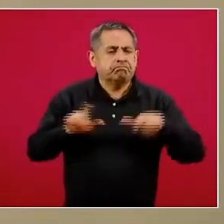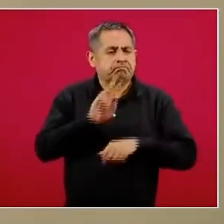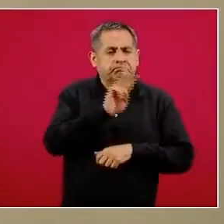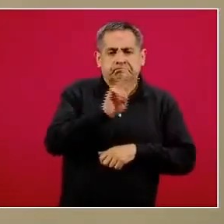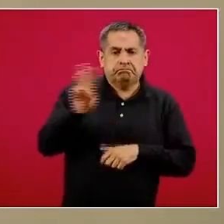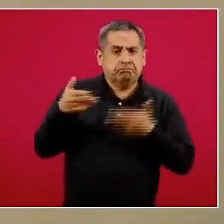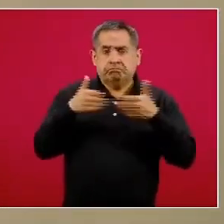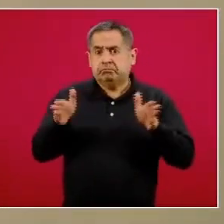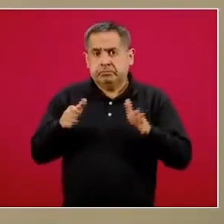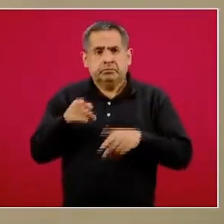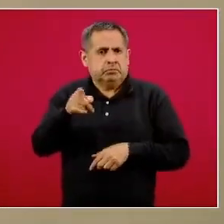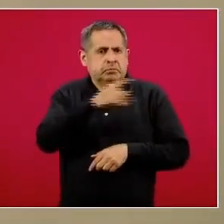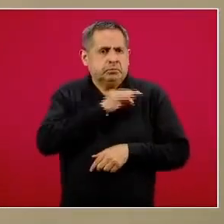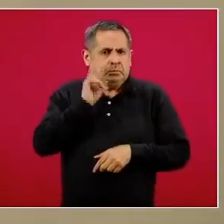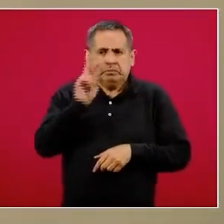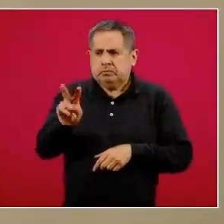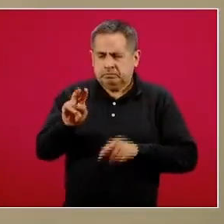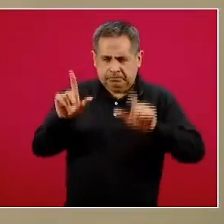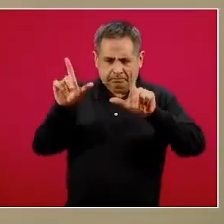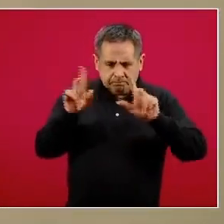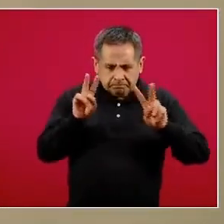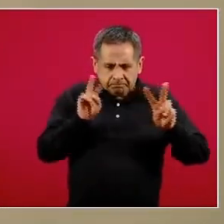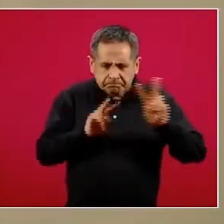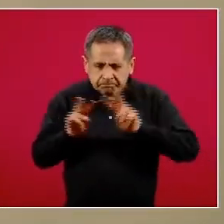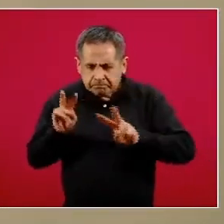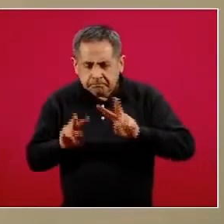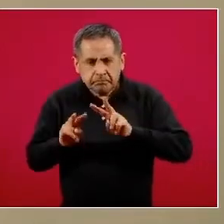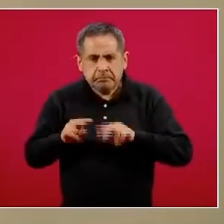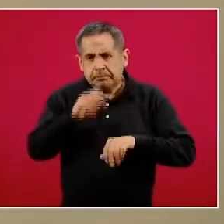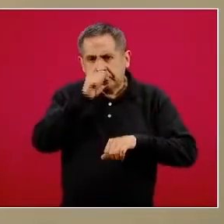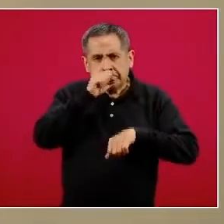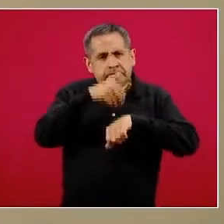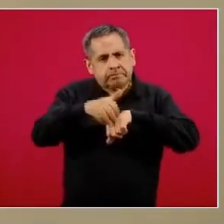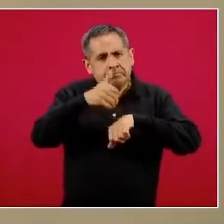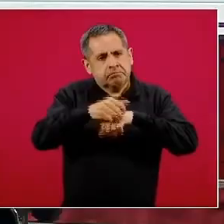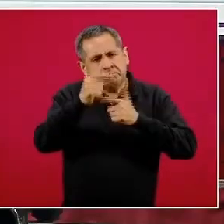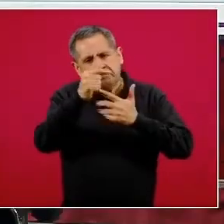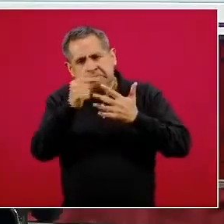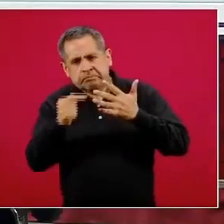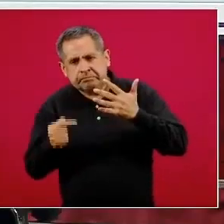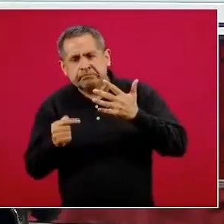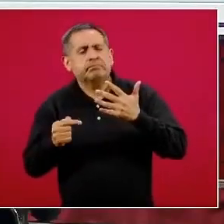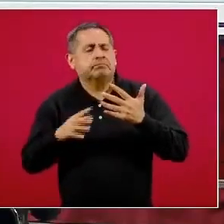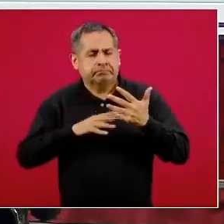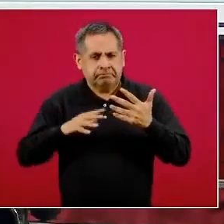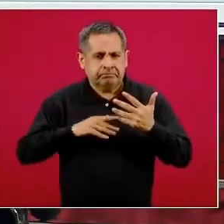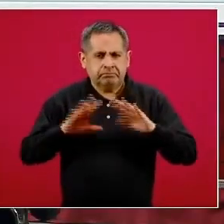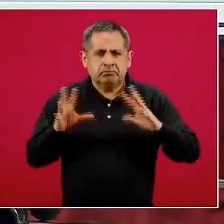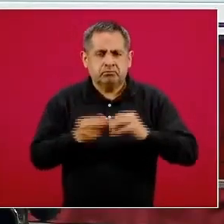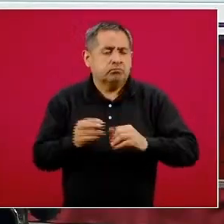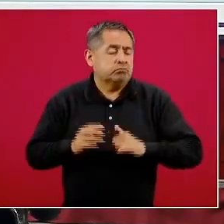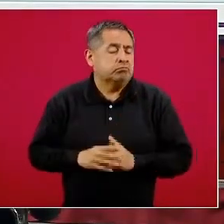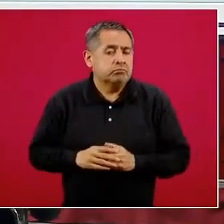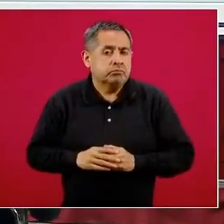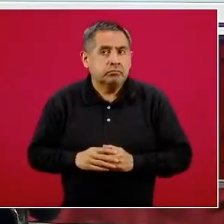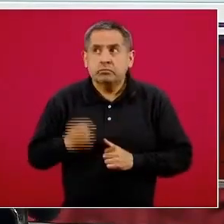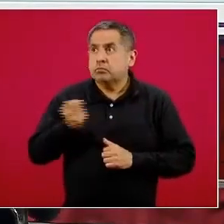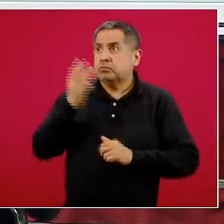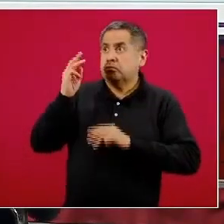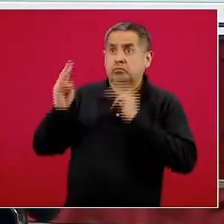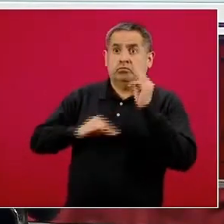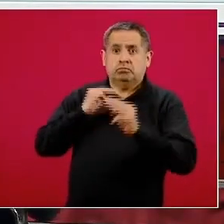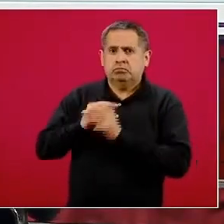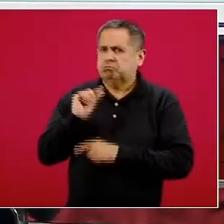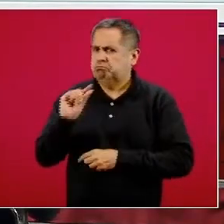abierta. Es una base de datos nominal. Me parece que pocos países en el